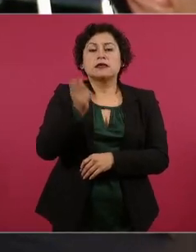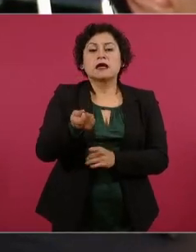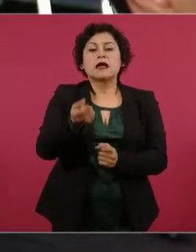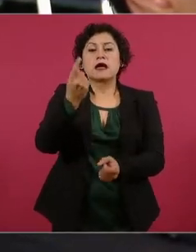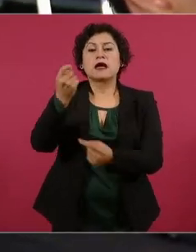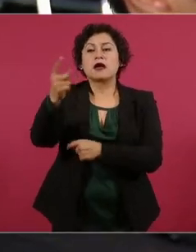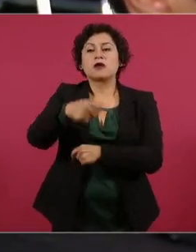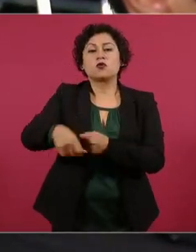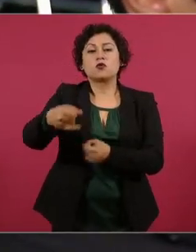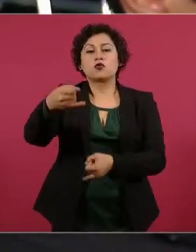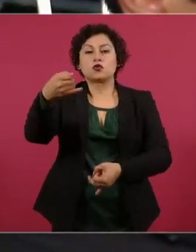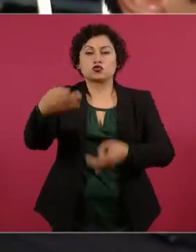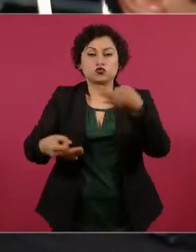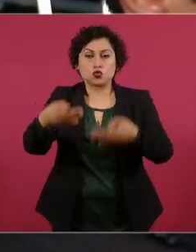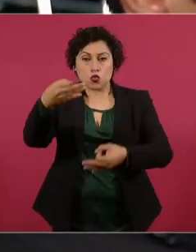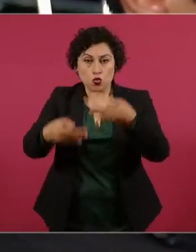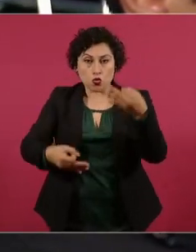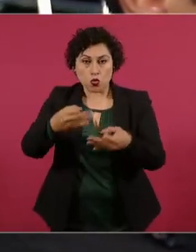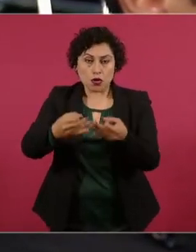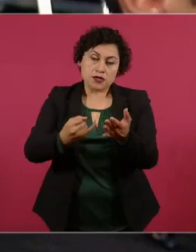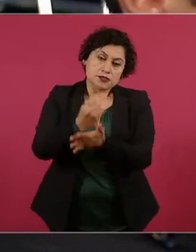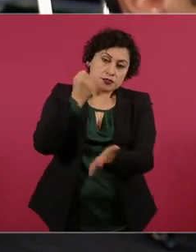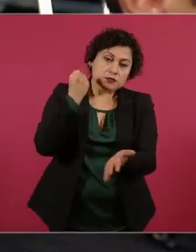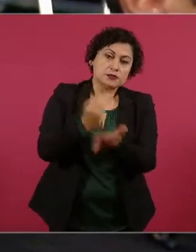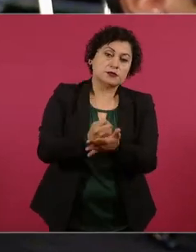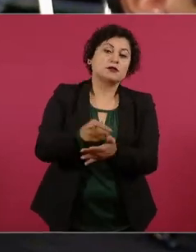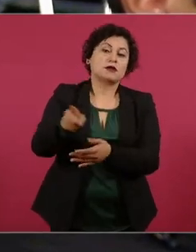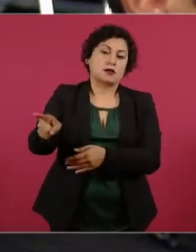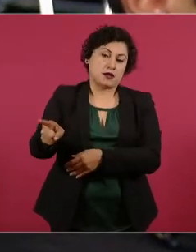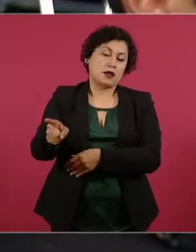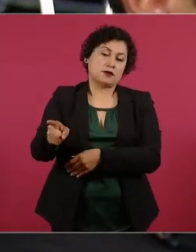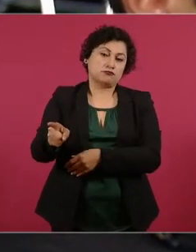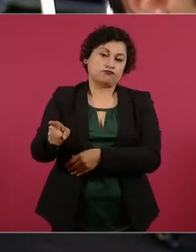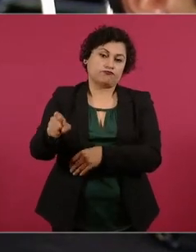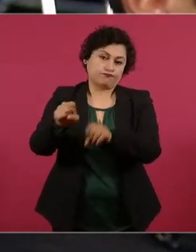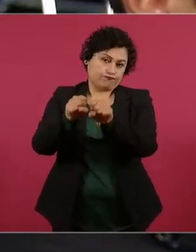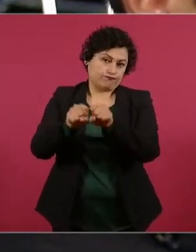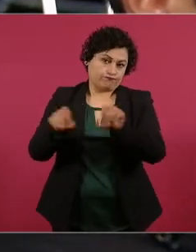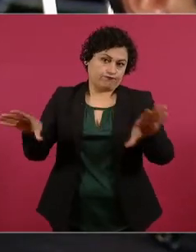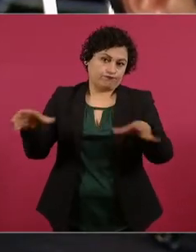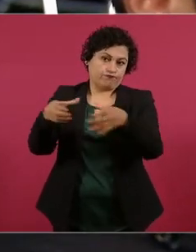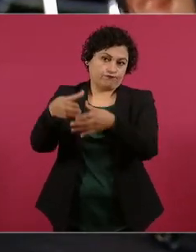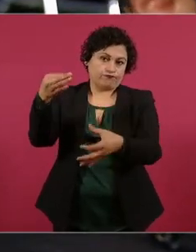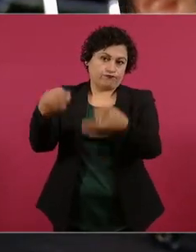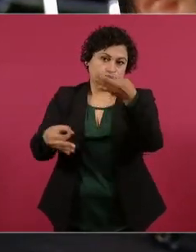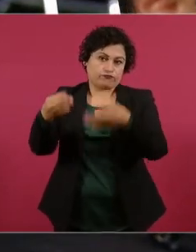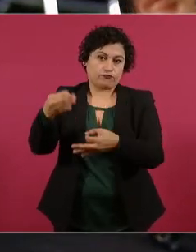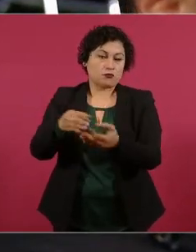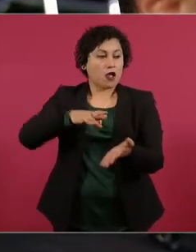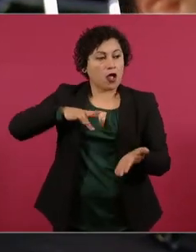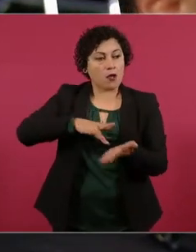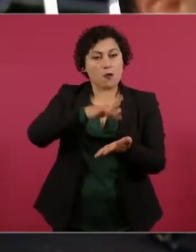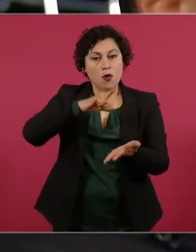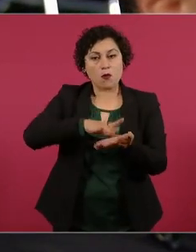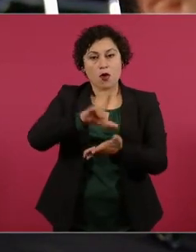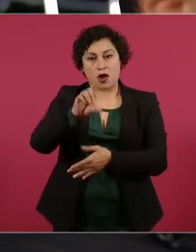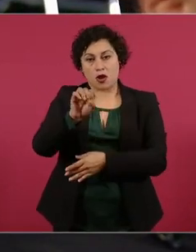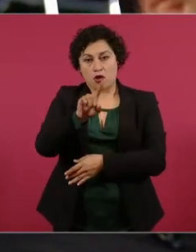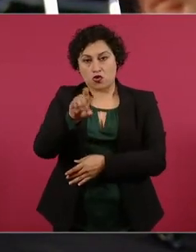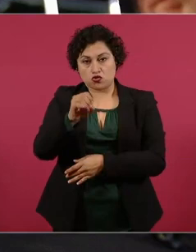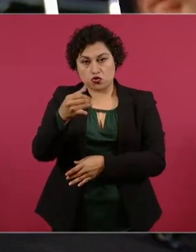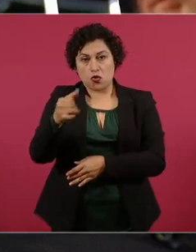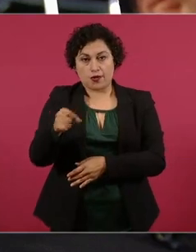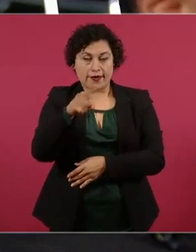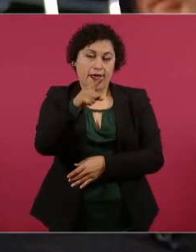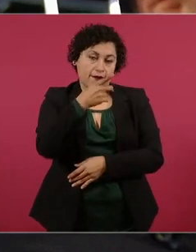de jueces en general, pues, del Poder Judicial han ido pues para favorecer a Emilio Lozoya. Eso es parte de lo que ha dicho la Fiscalía,